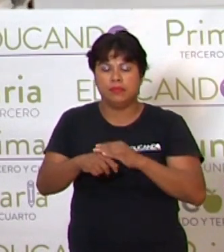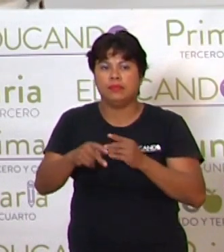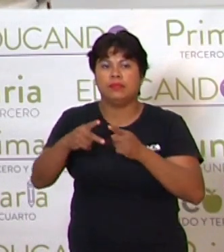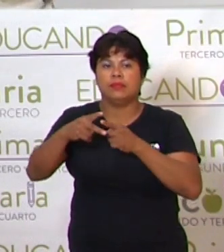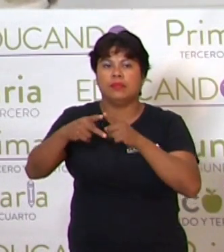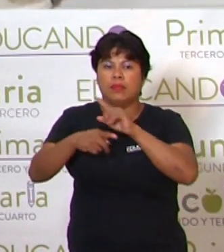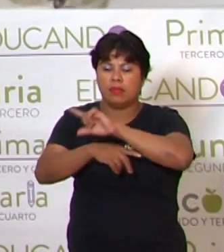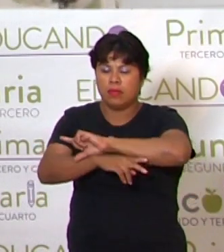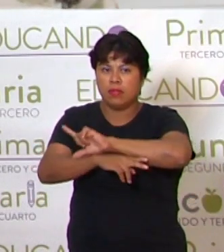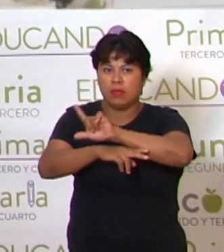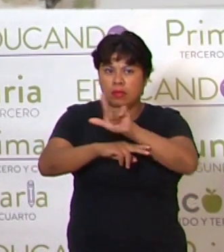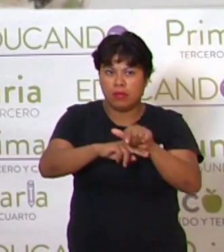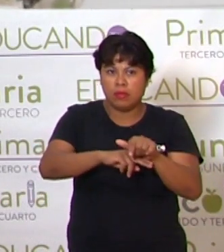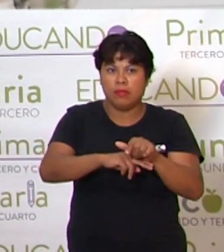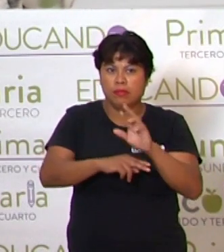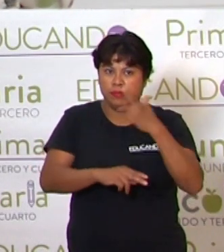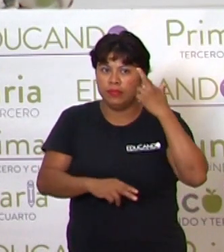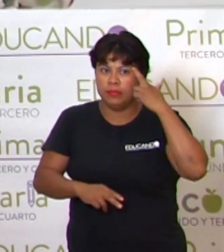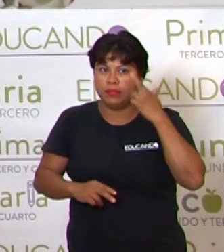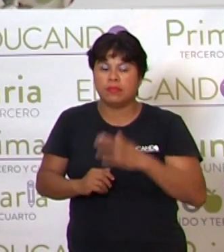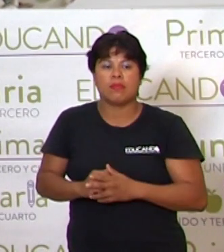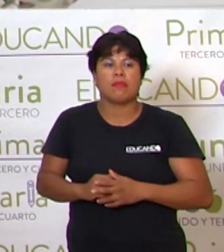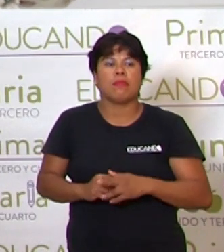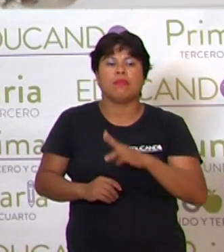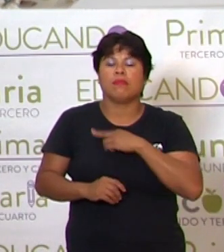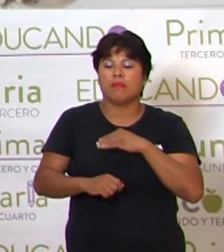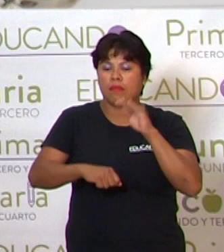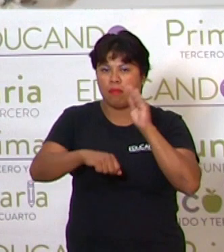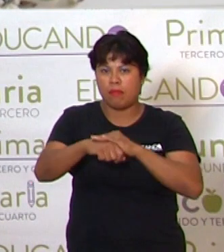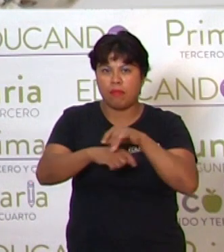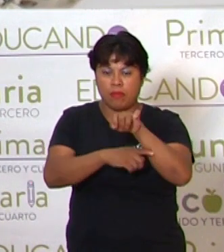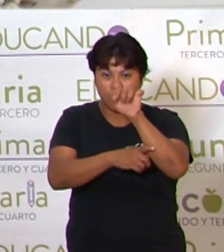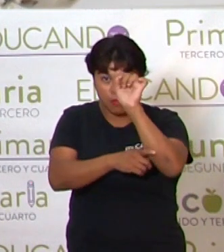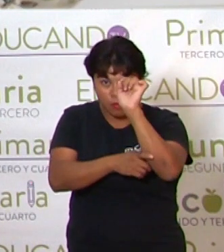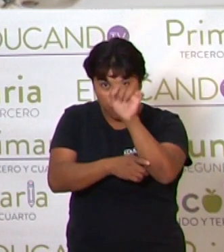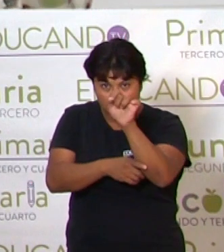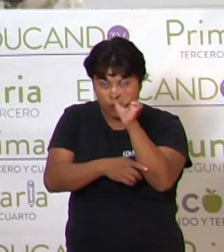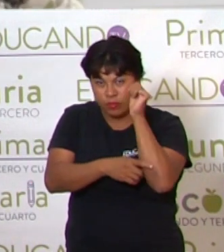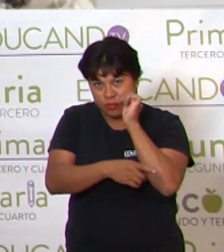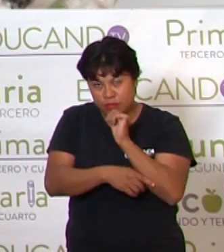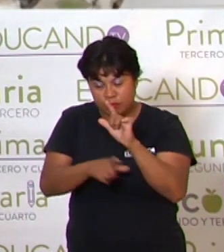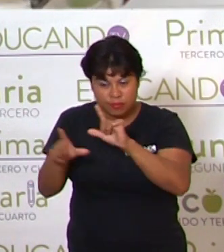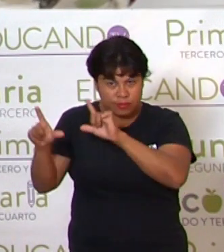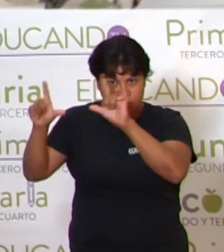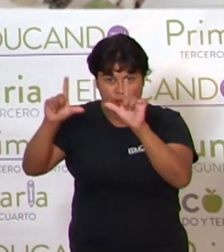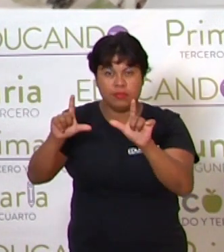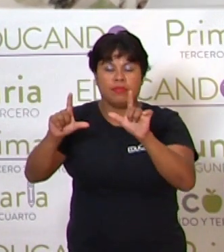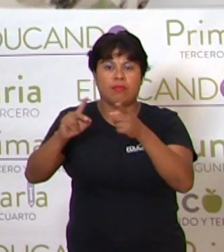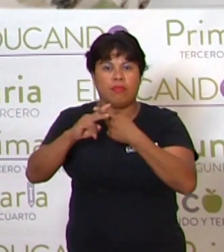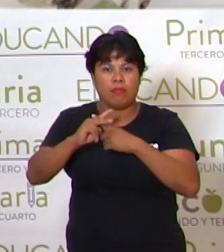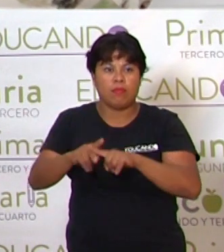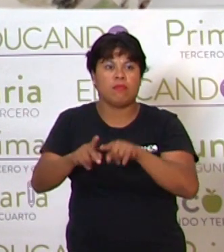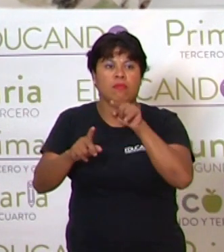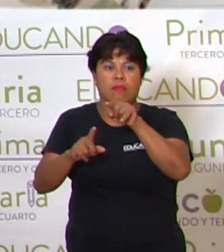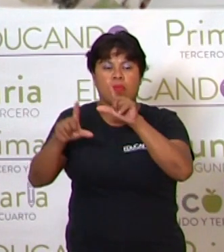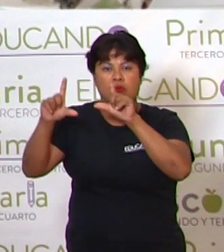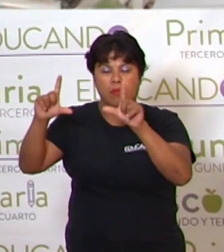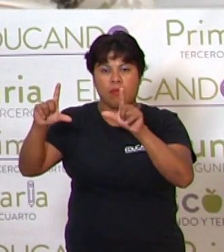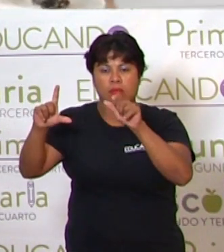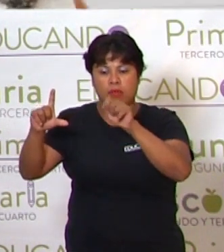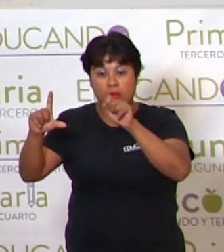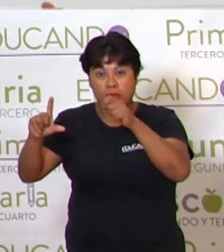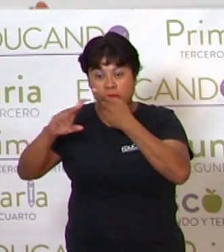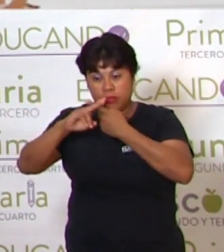transportador, recuerda, poner el puntito donde es el vértice. Ponemos una marca